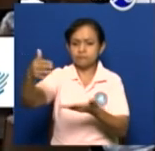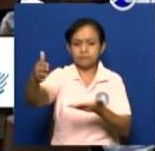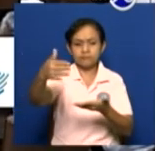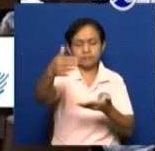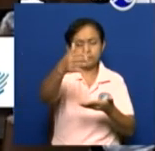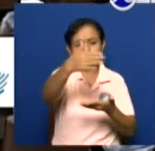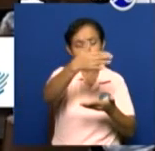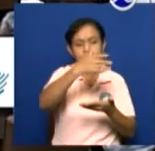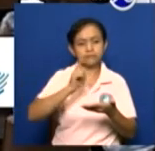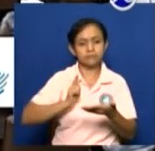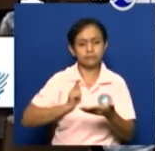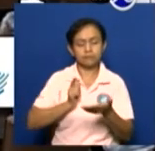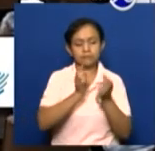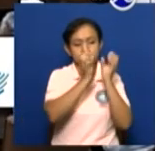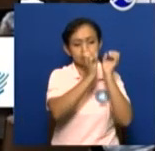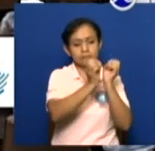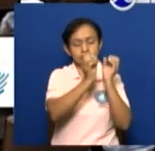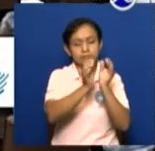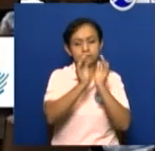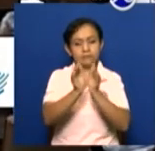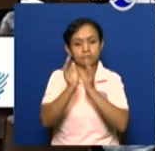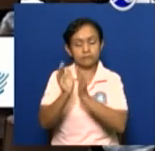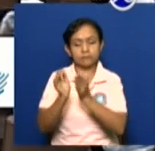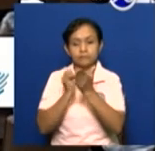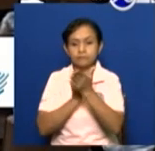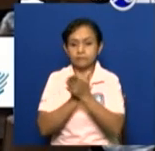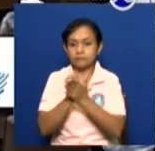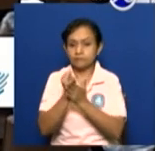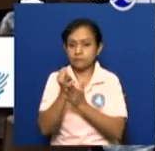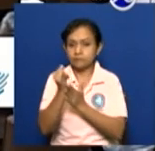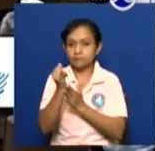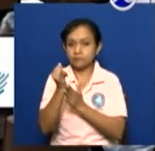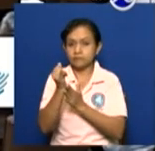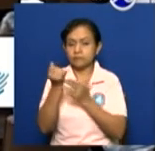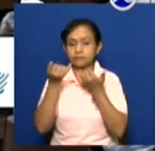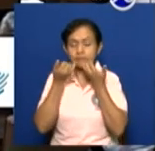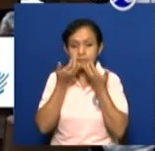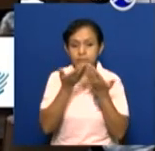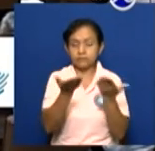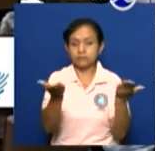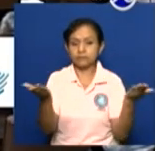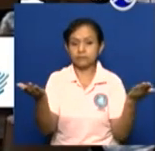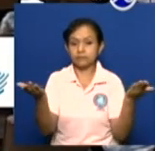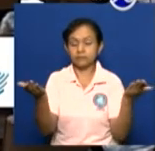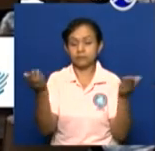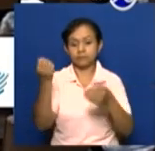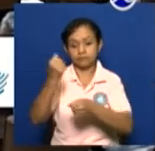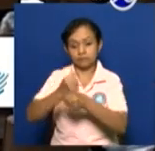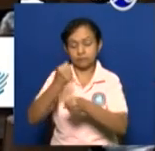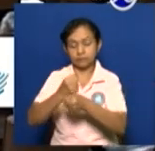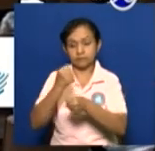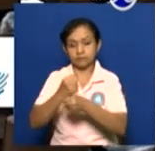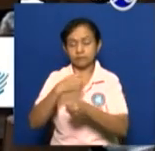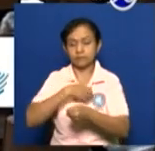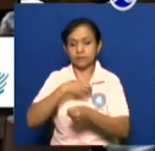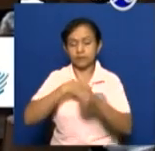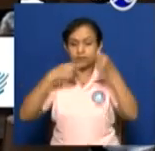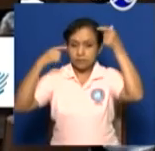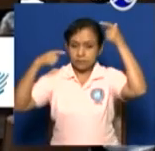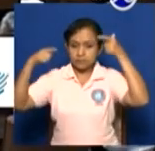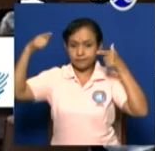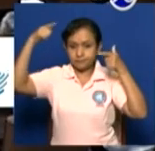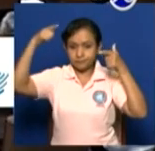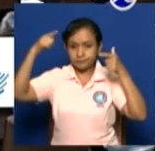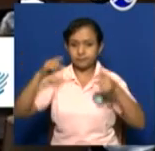recuperar, ordenar, investigar y divulgar la obra de Sandino,